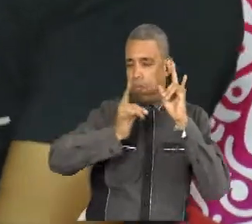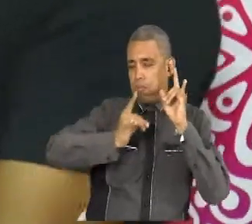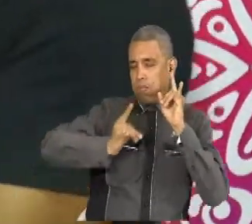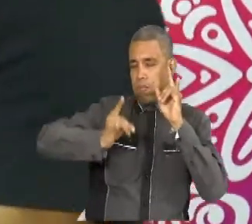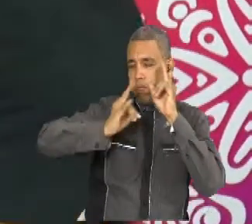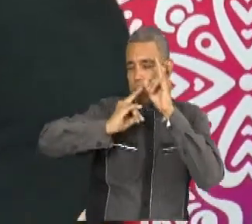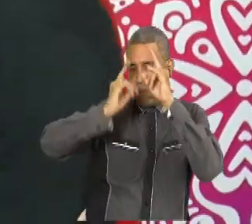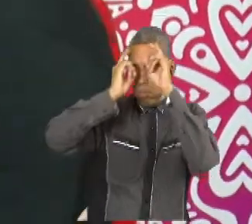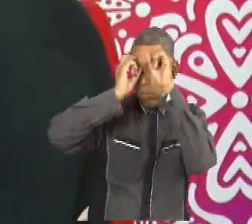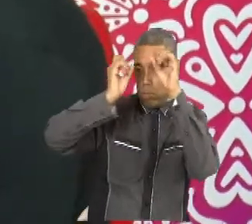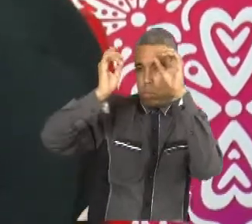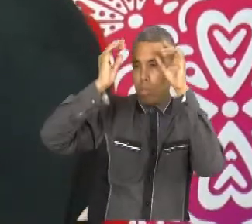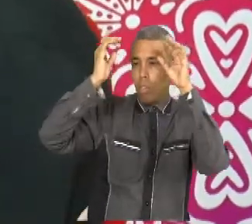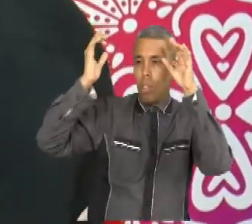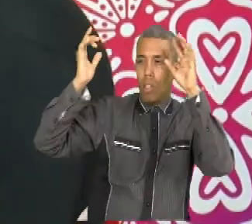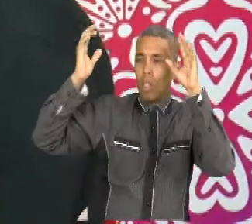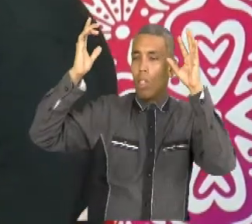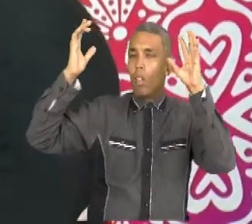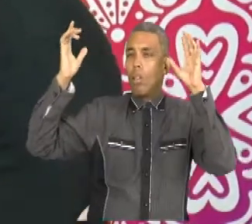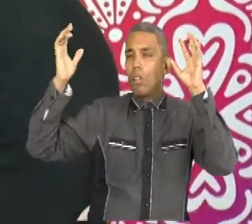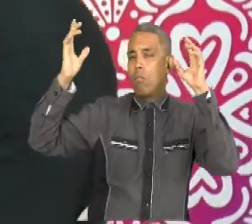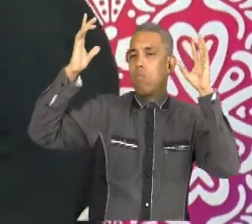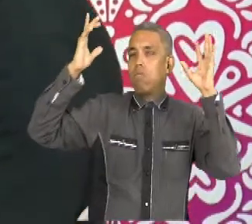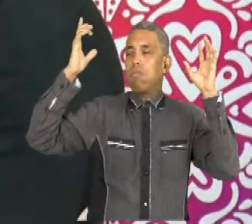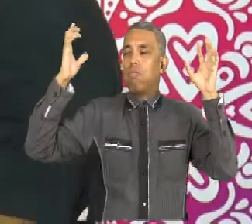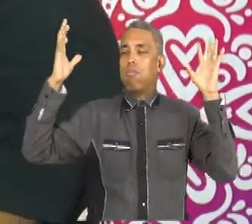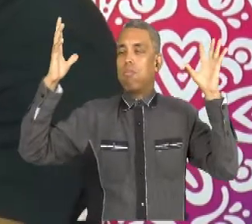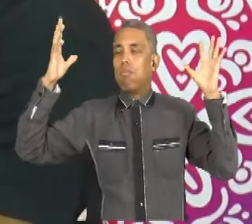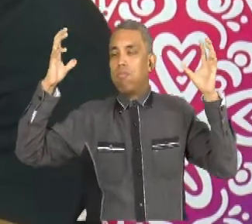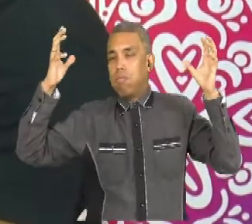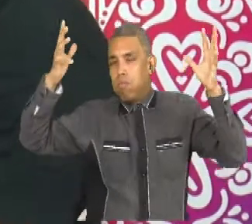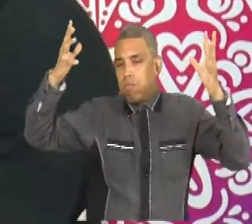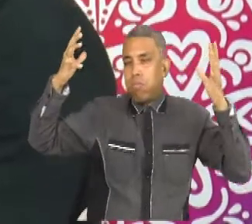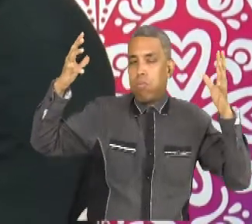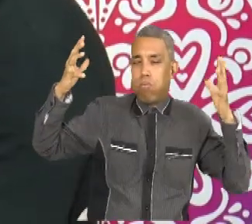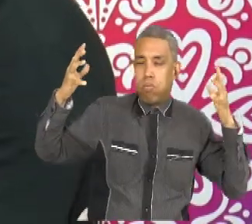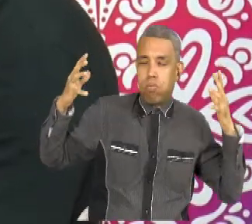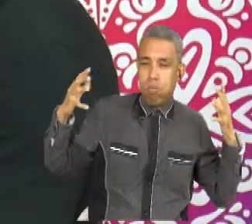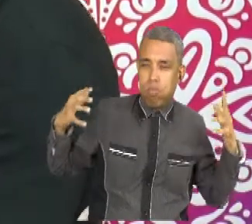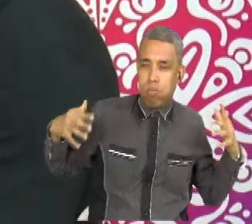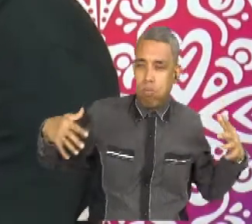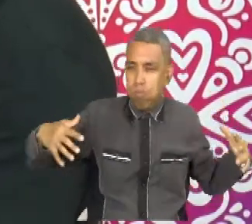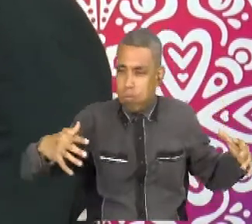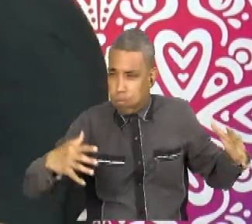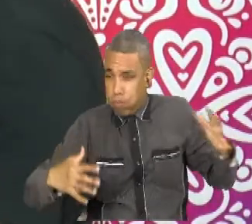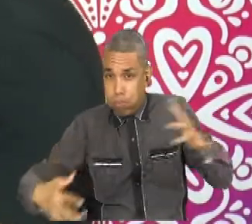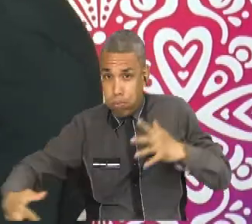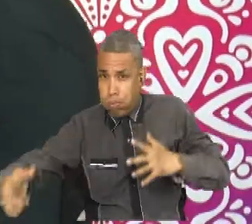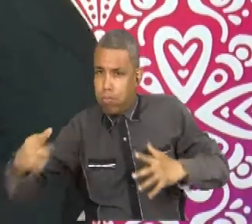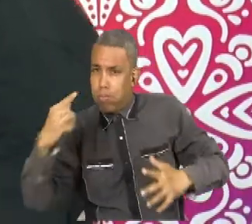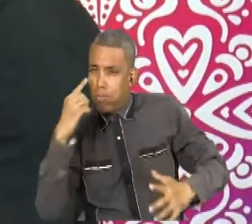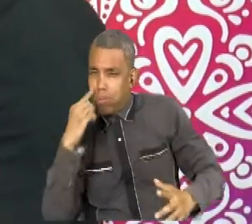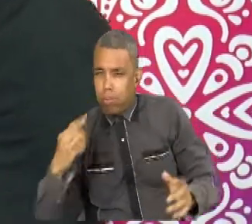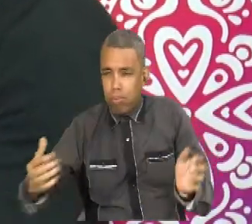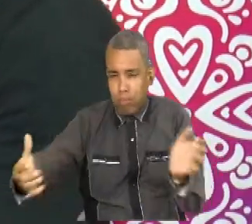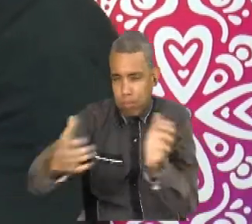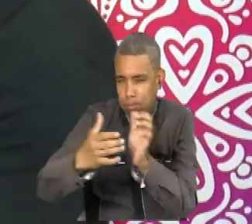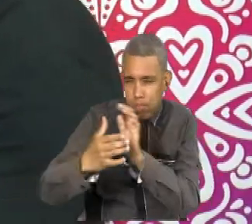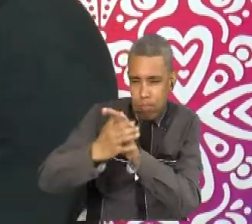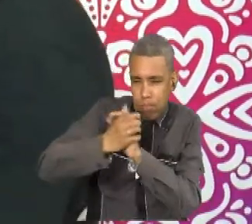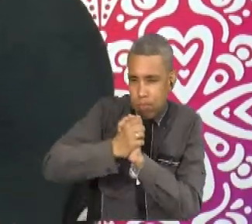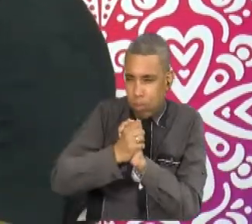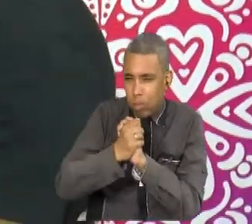Nah, eres mi sueño. Eres todo lo que pido, lo que busco y no consigo,